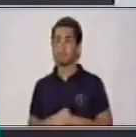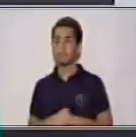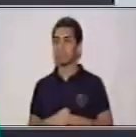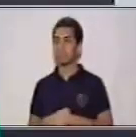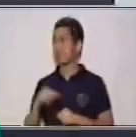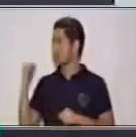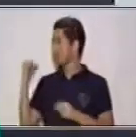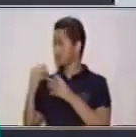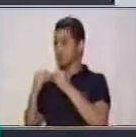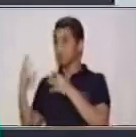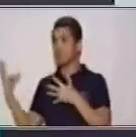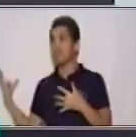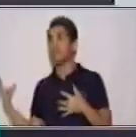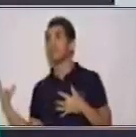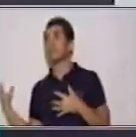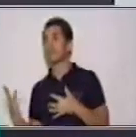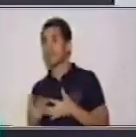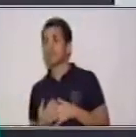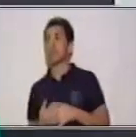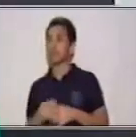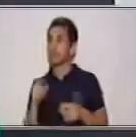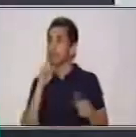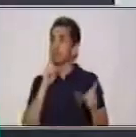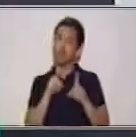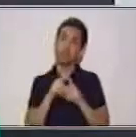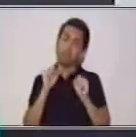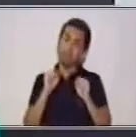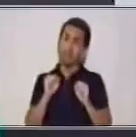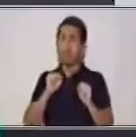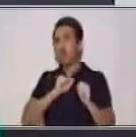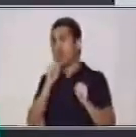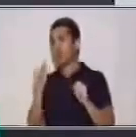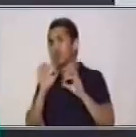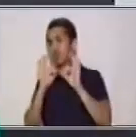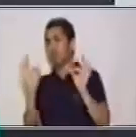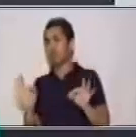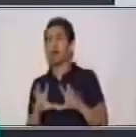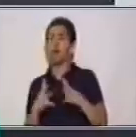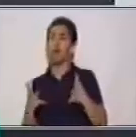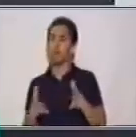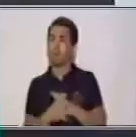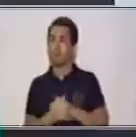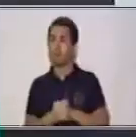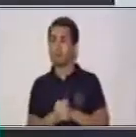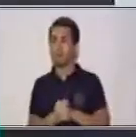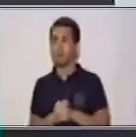Esta operación también pudimos haberla realizado de otra forma.